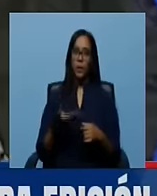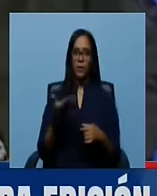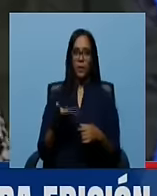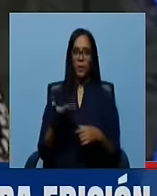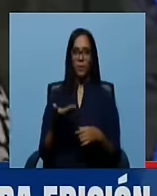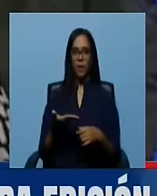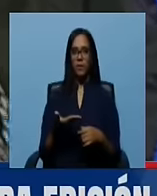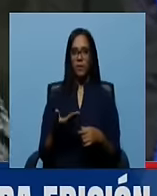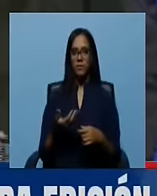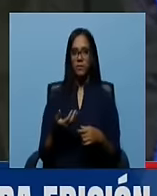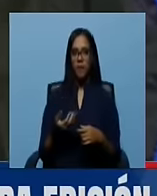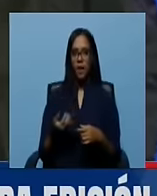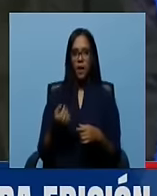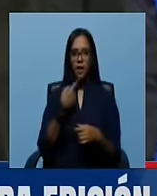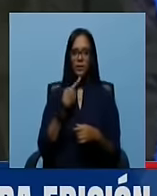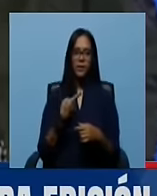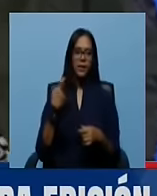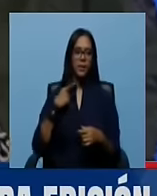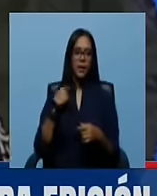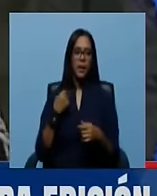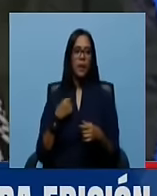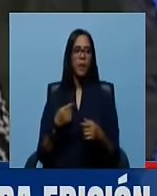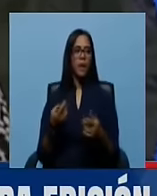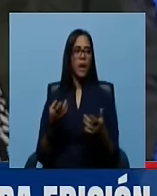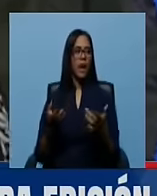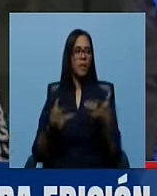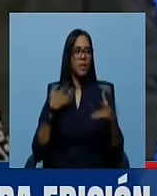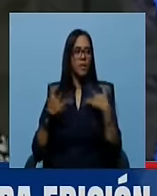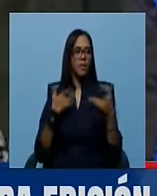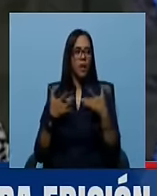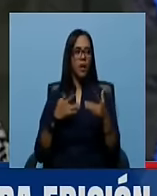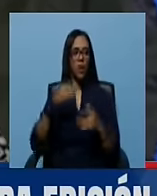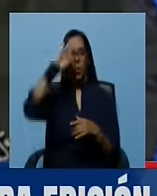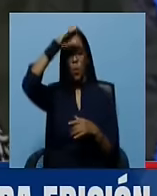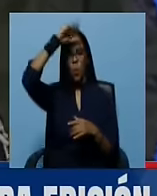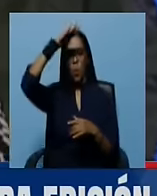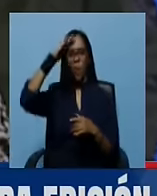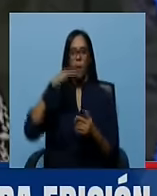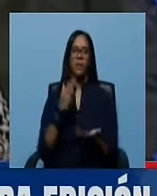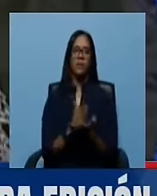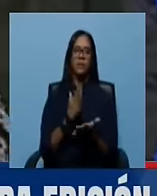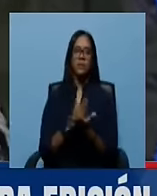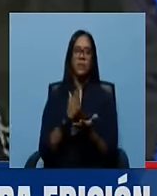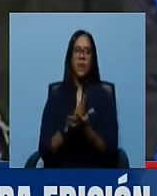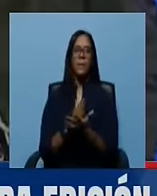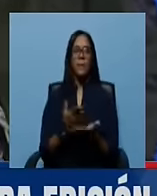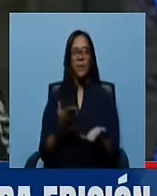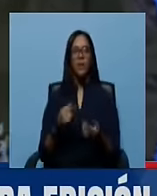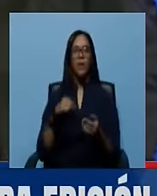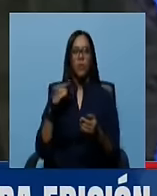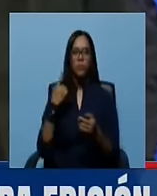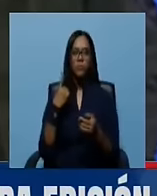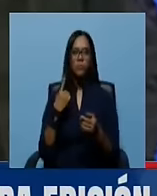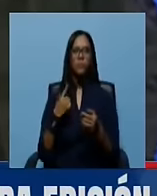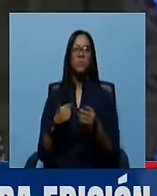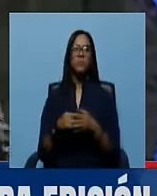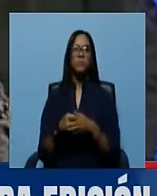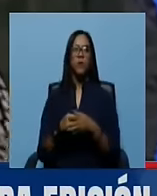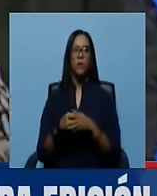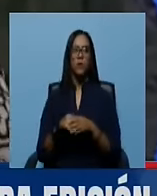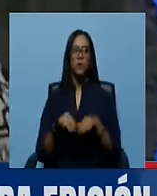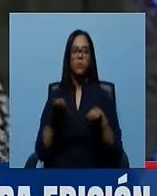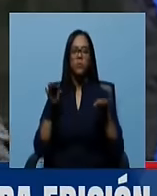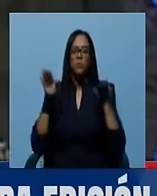Es decir, la operación que tenemos con Cuba, que a pesar de que Cuba siempre fue un turismo de recibir turismo,